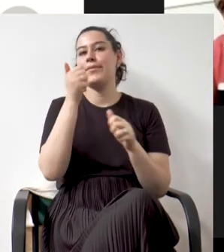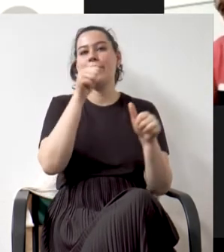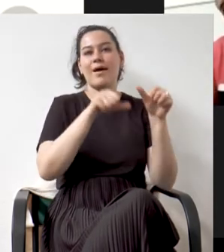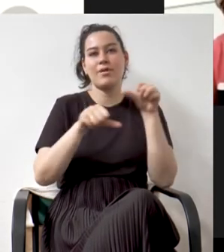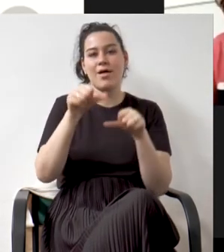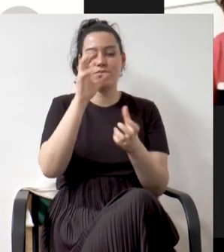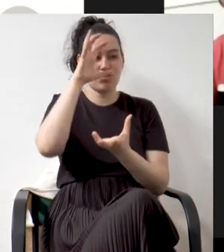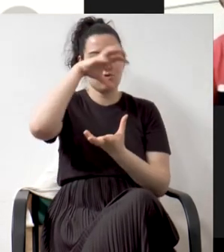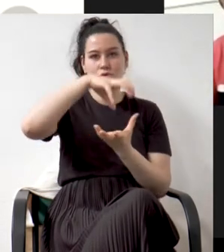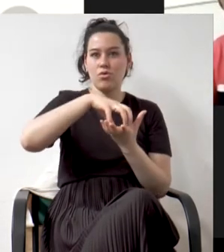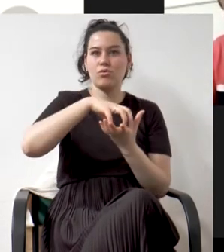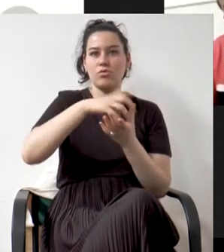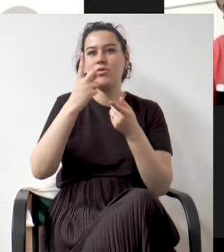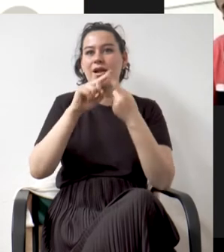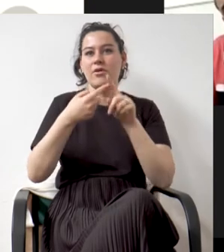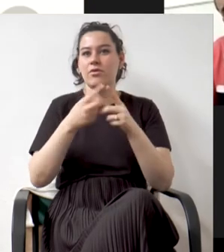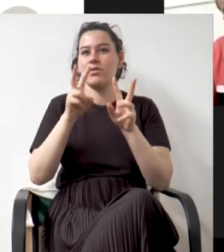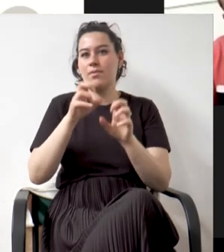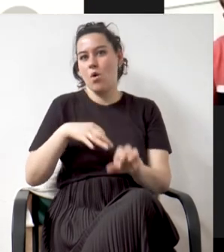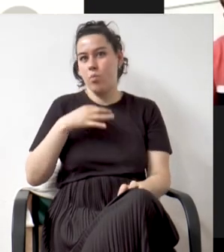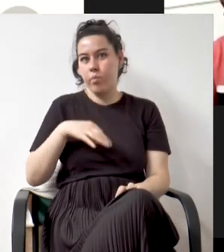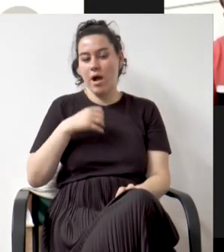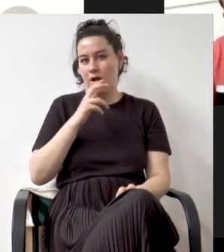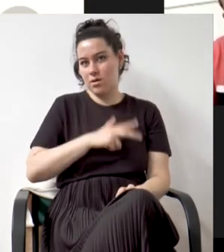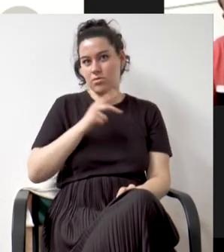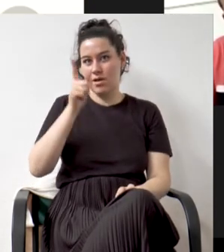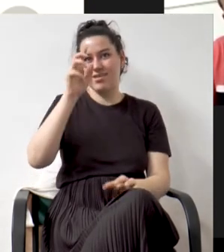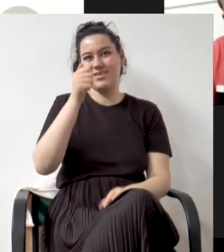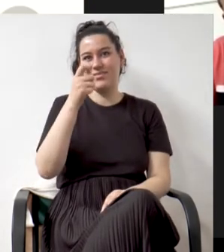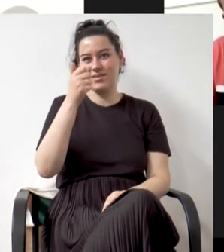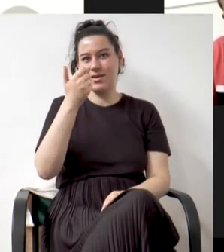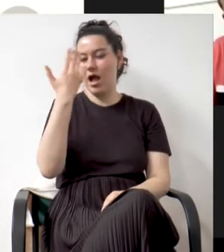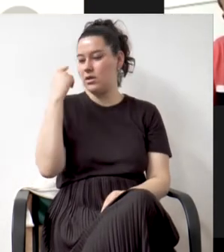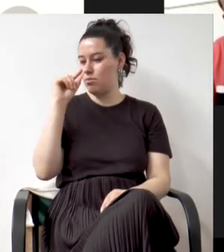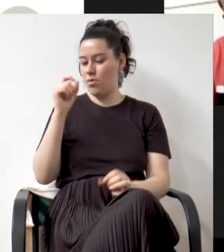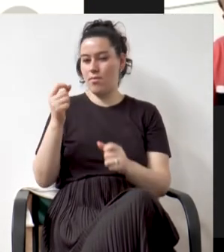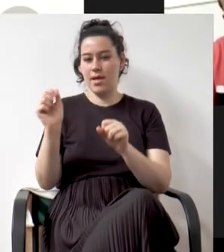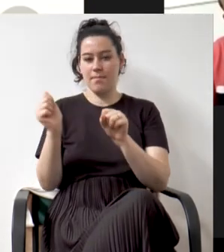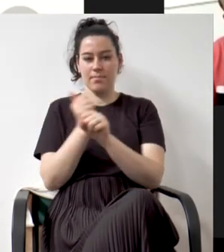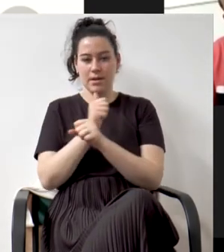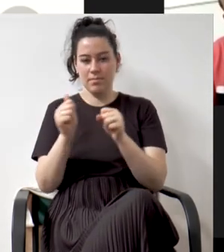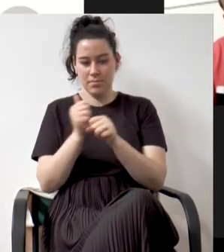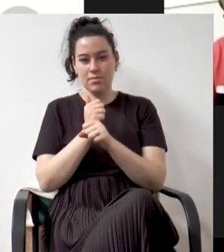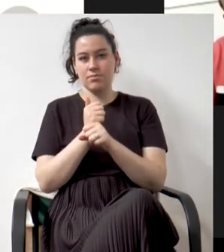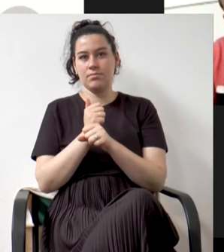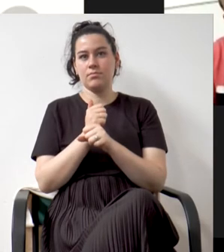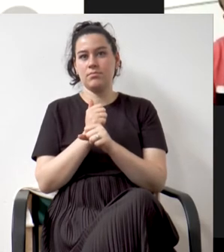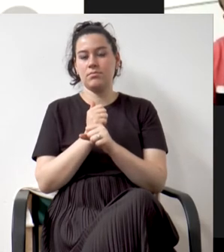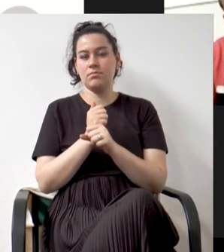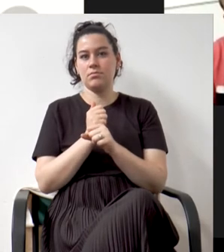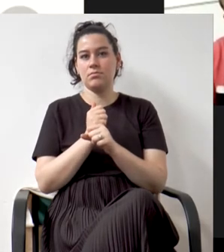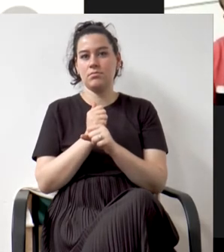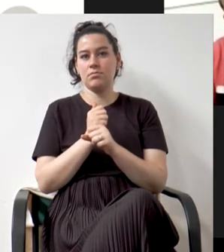de investigación sobre rendimiento humano que está instalado en Rivera, que acaba de recibir un premio recientemente,